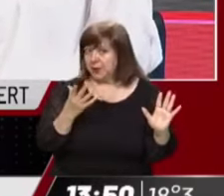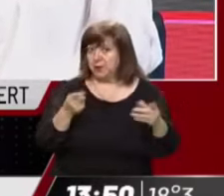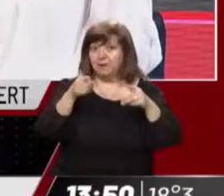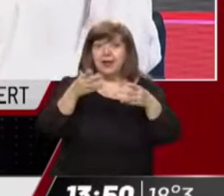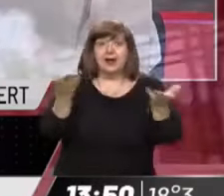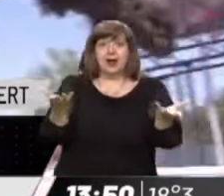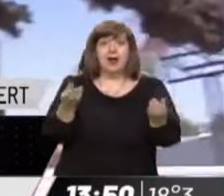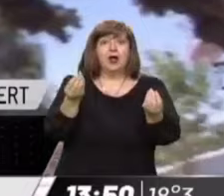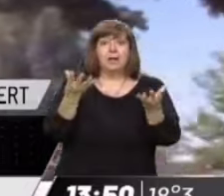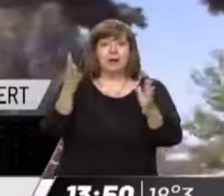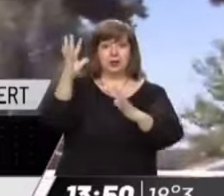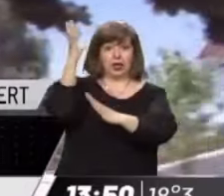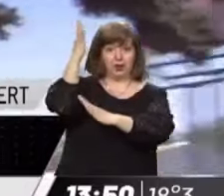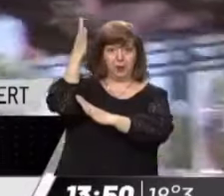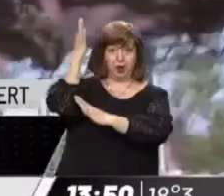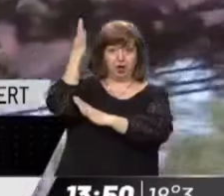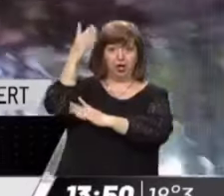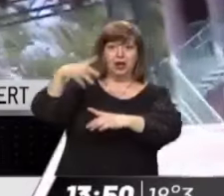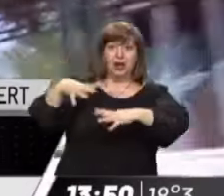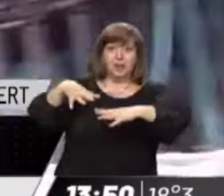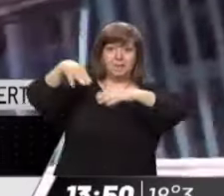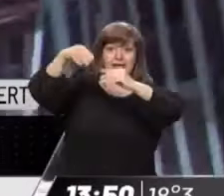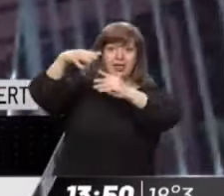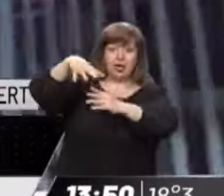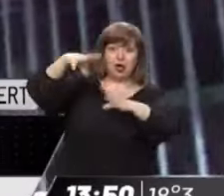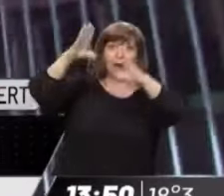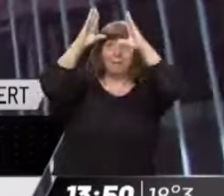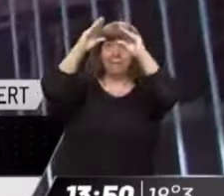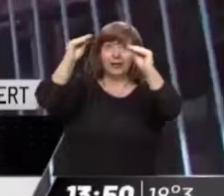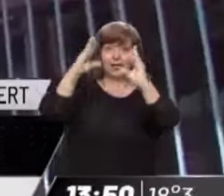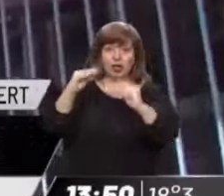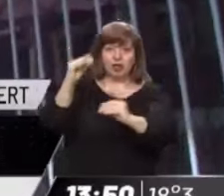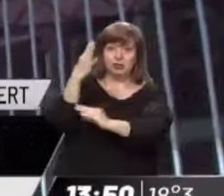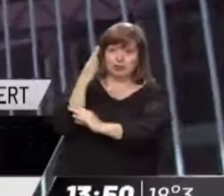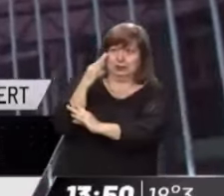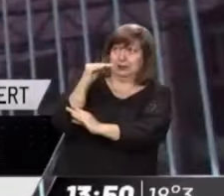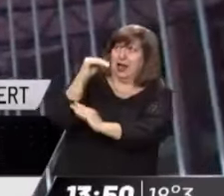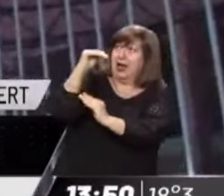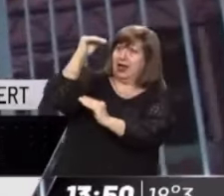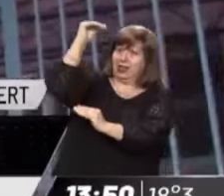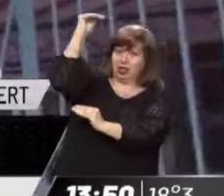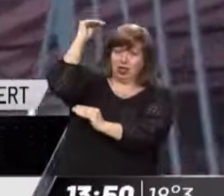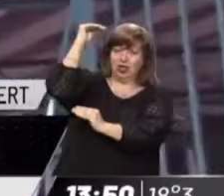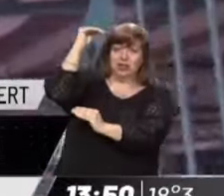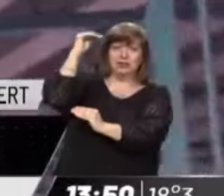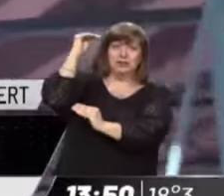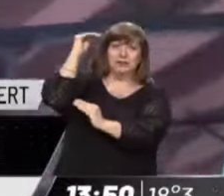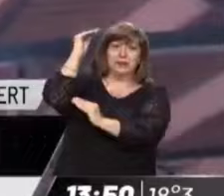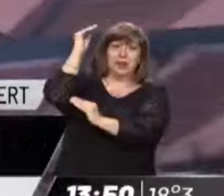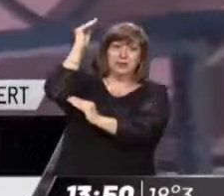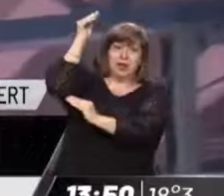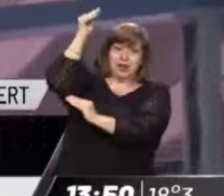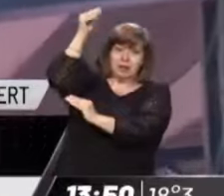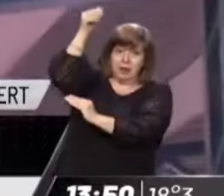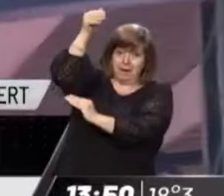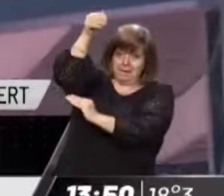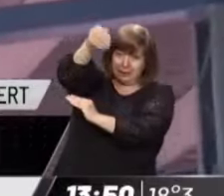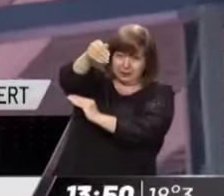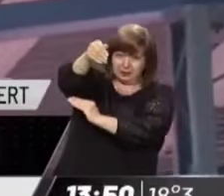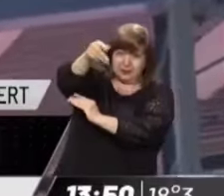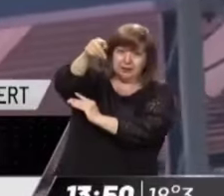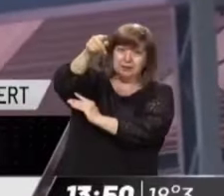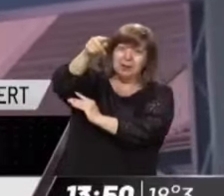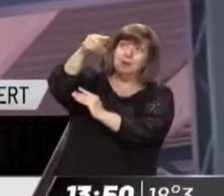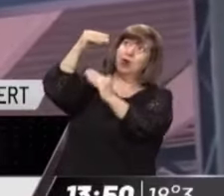importante porque mira ahí en la esquina exactamente cuando el pino este ha tocado el otro techo que este techo corresponde